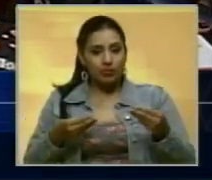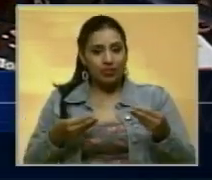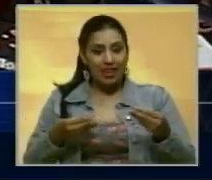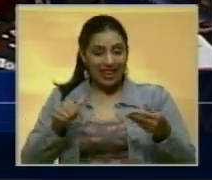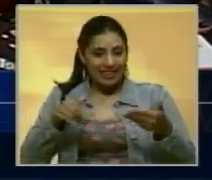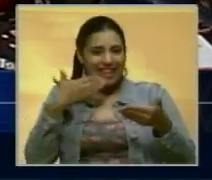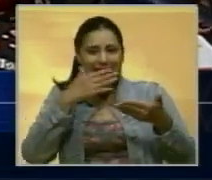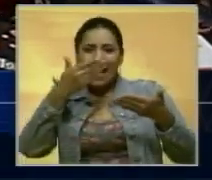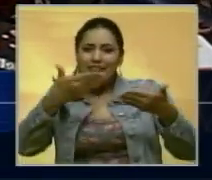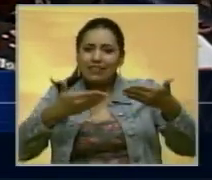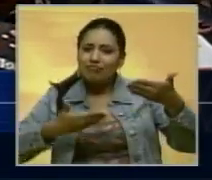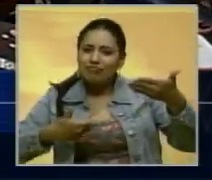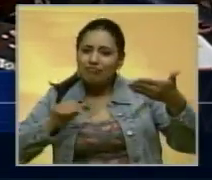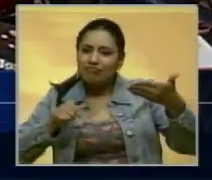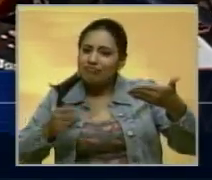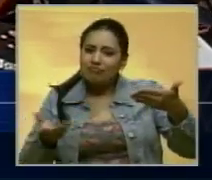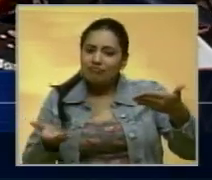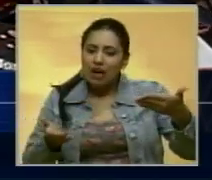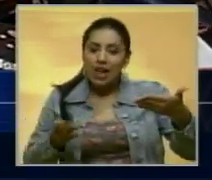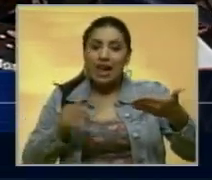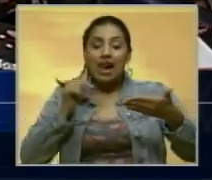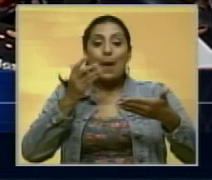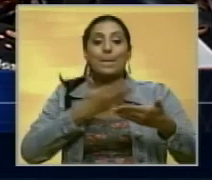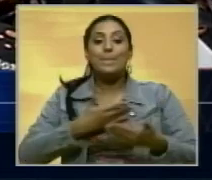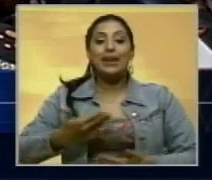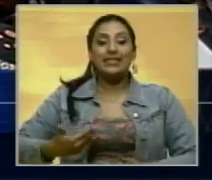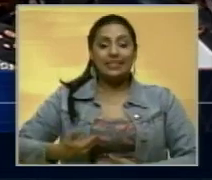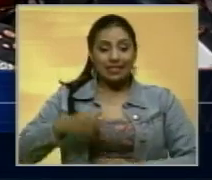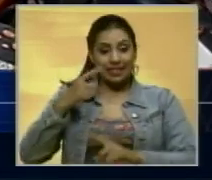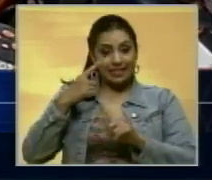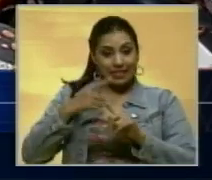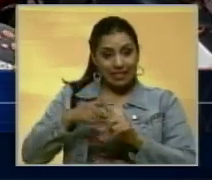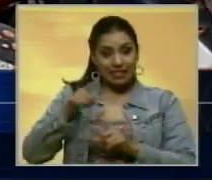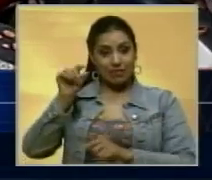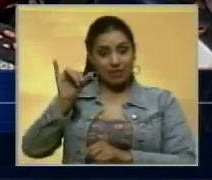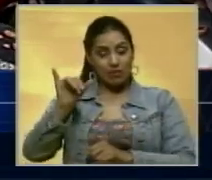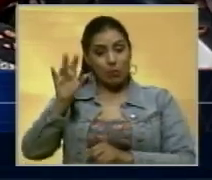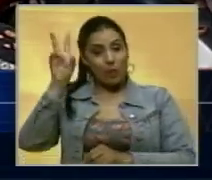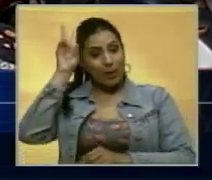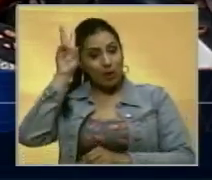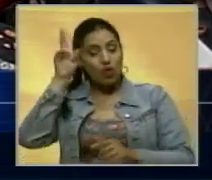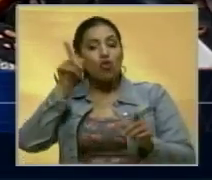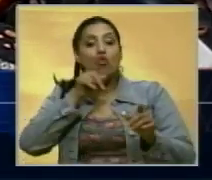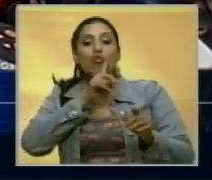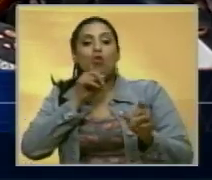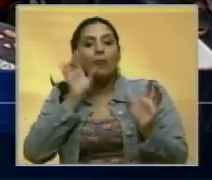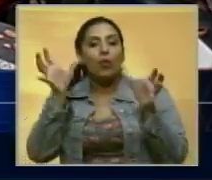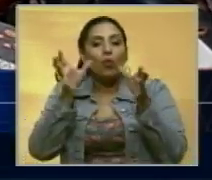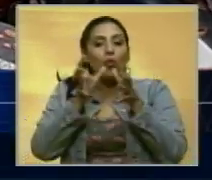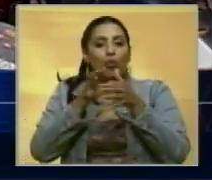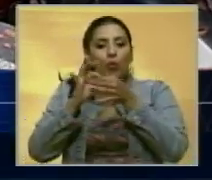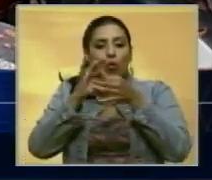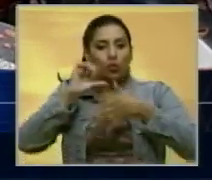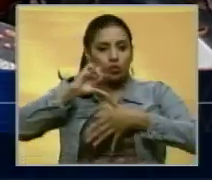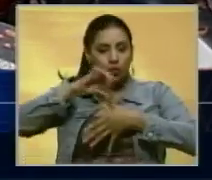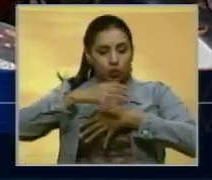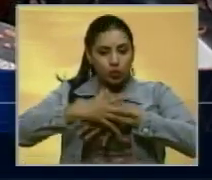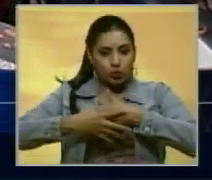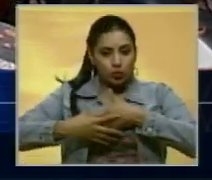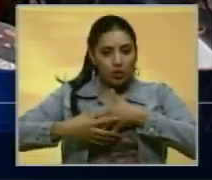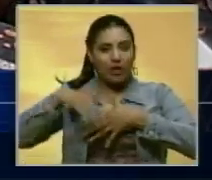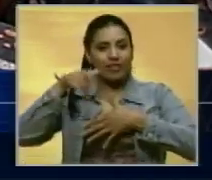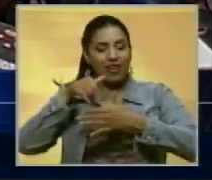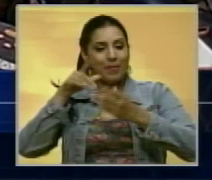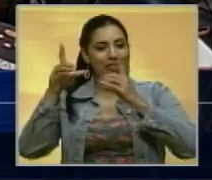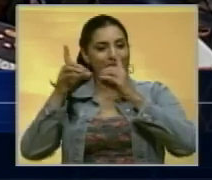En esta carta, el presidente Samper, en nombre de UNASUR y de los